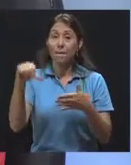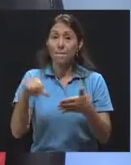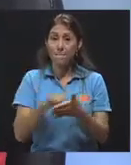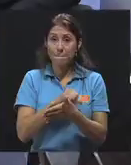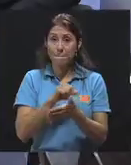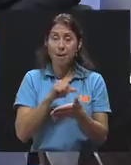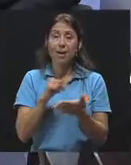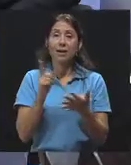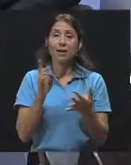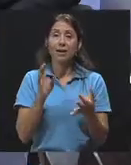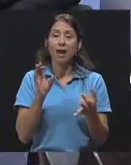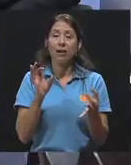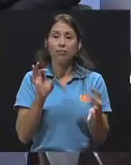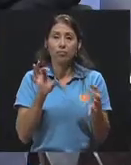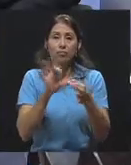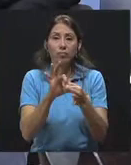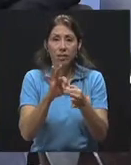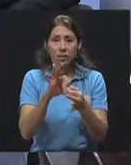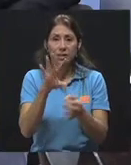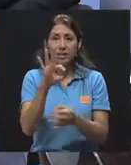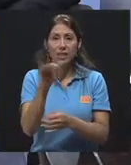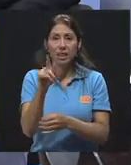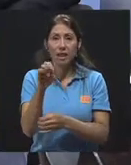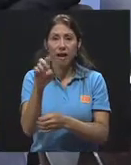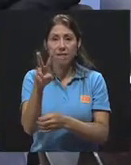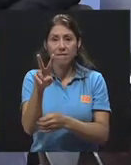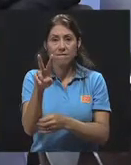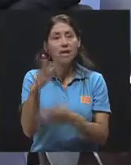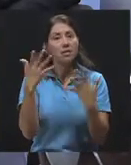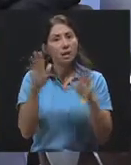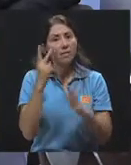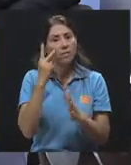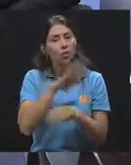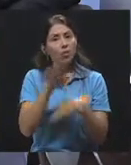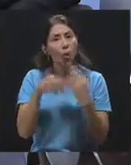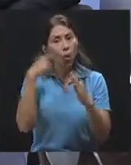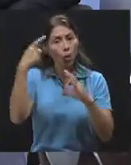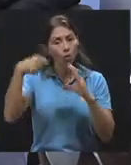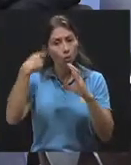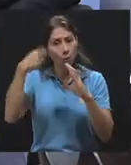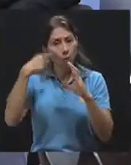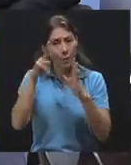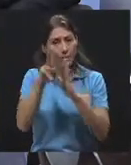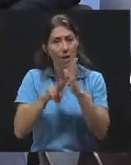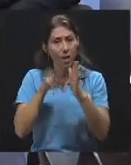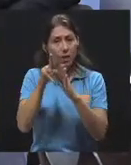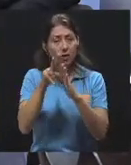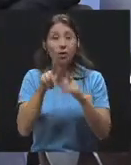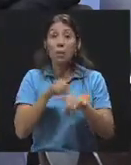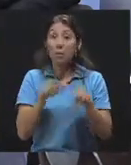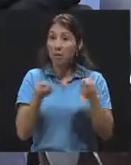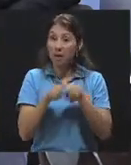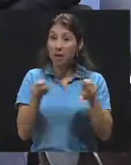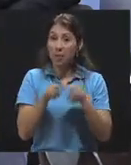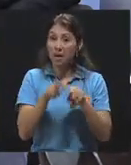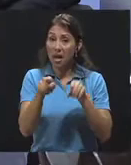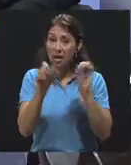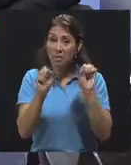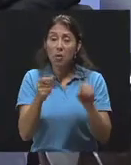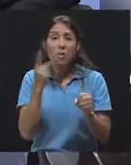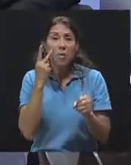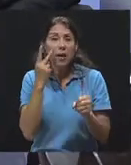CETAF donde vienen todos los videos. Bueno, que ya hemos visto, hemos acá, visto en el programa, pero sí, donde también hacemos como pequeñas reseñas y